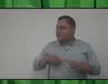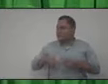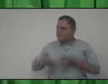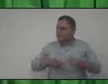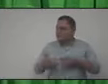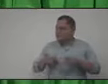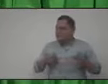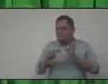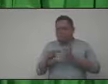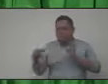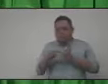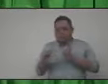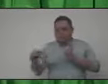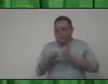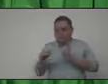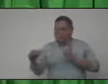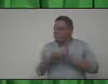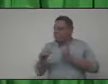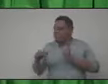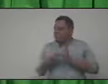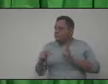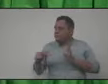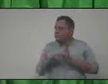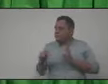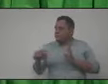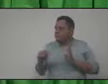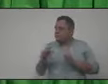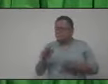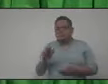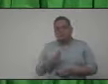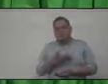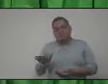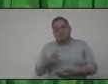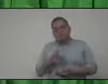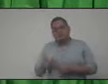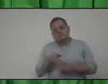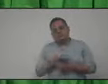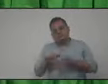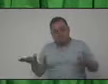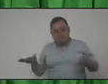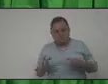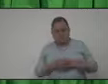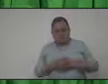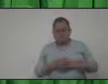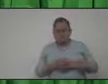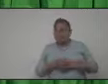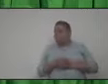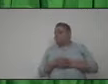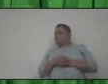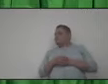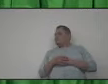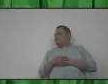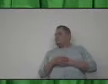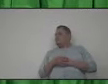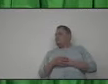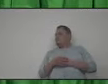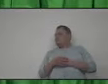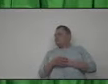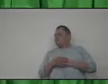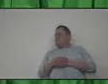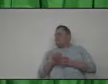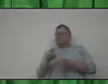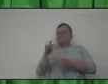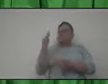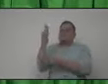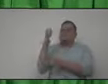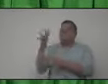sí, nadadora sí, y todo, ¿no? Sí, señora. ¿Y cantante? ¿Qué es lo que cantas? Me gusta la música llanera. A ver, vamos con una rápido ahí, pues, ¿cómo es? Este es un